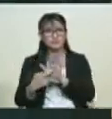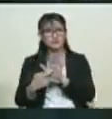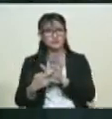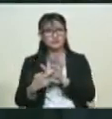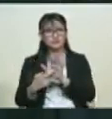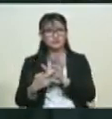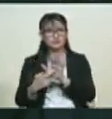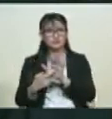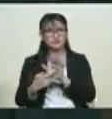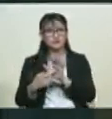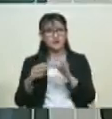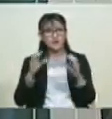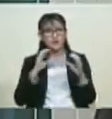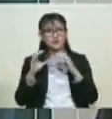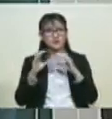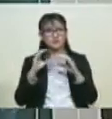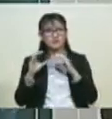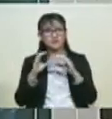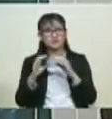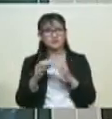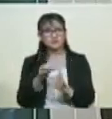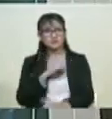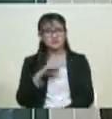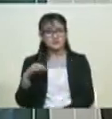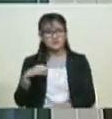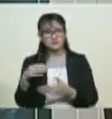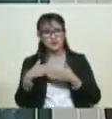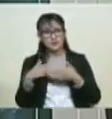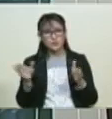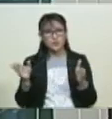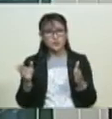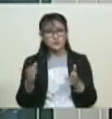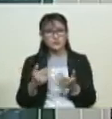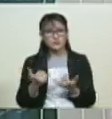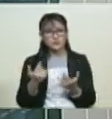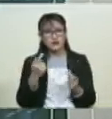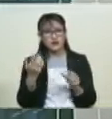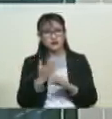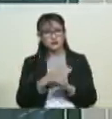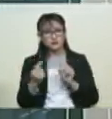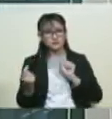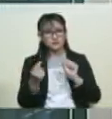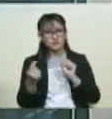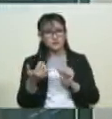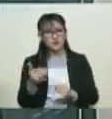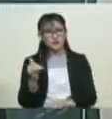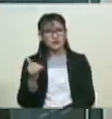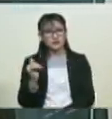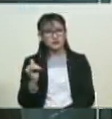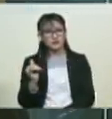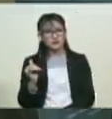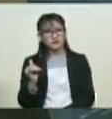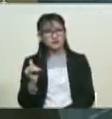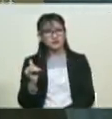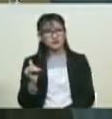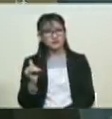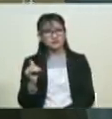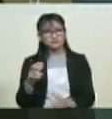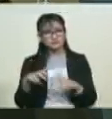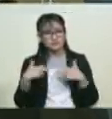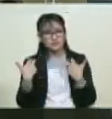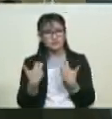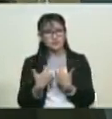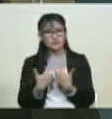de comunicación privados y públicos que como ya hemos comentado se encuentran presentes en la sala de